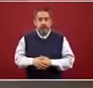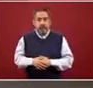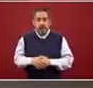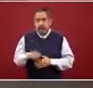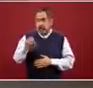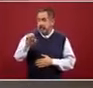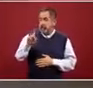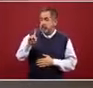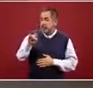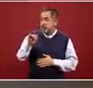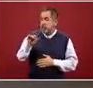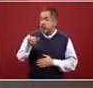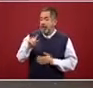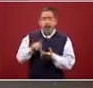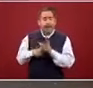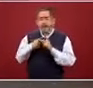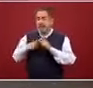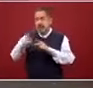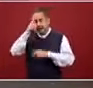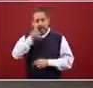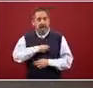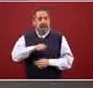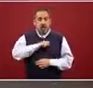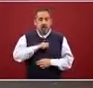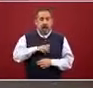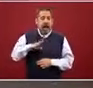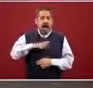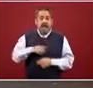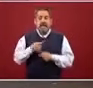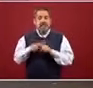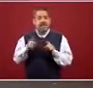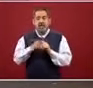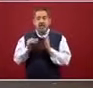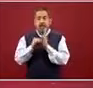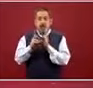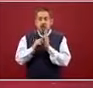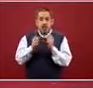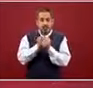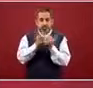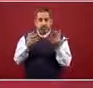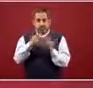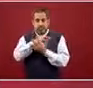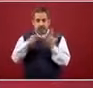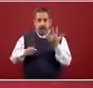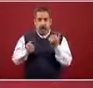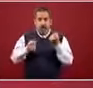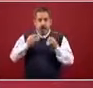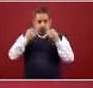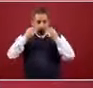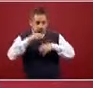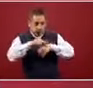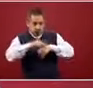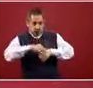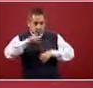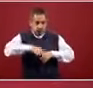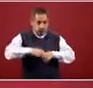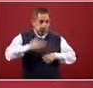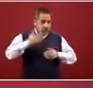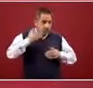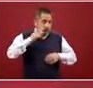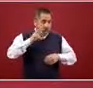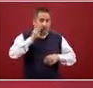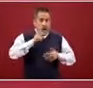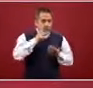ciencia básica de la salud pública y tiene distintos métodos. Algunos se basan en constatación directa o documentación que puede